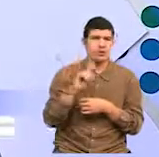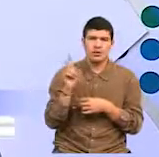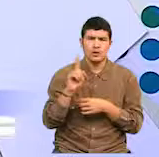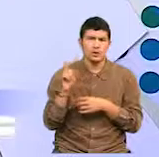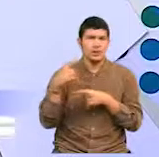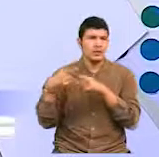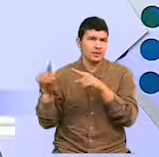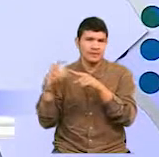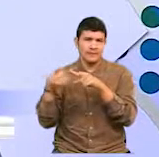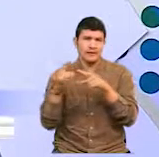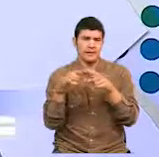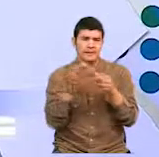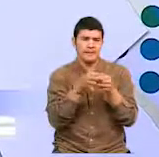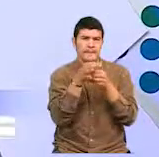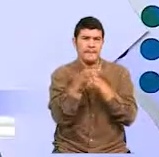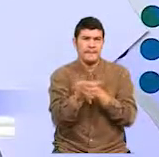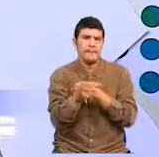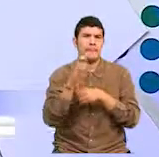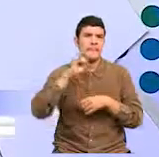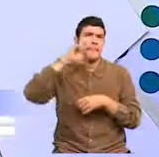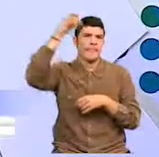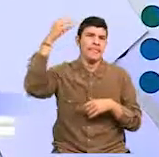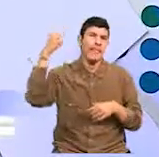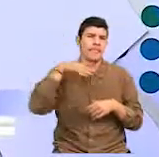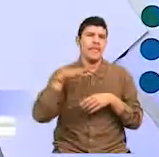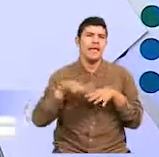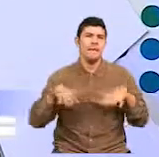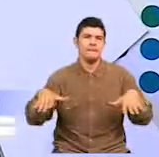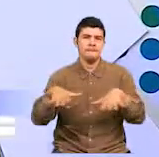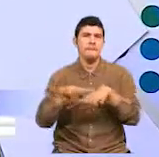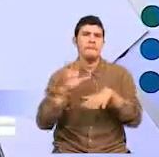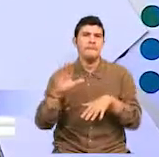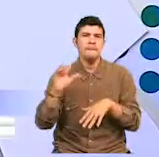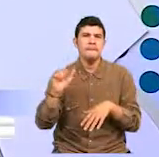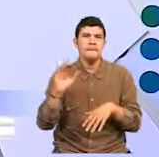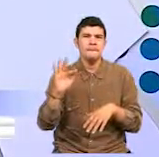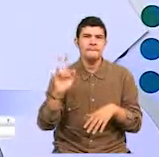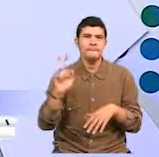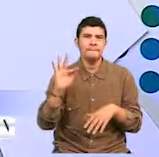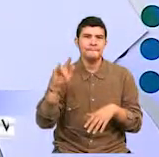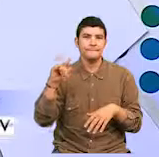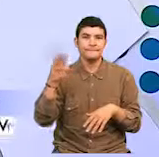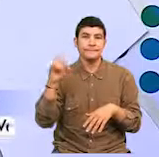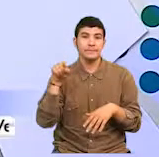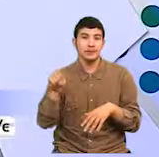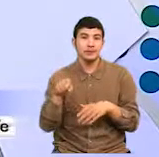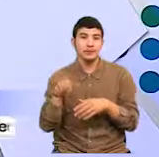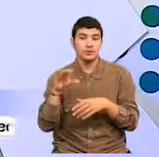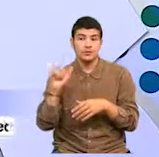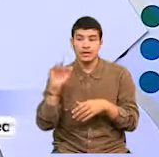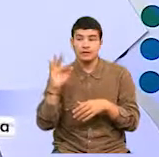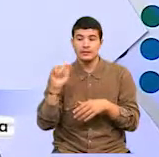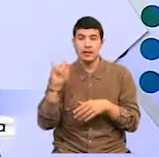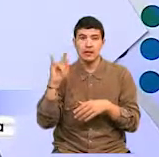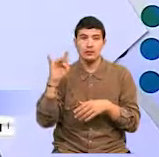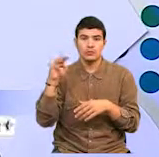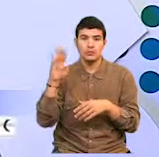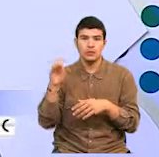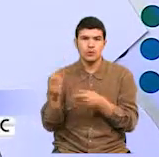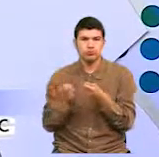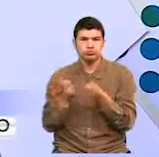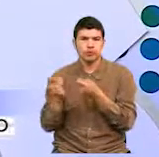de municipios del Catatumbo, y de esa misma manera, pues, si el Catatumbo lo tenemos controlado en